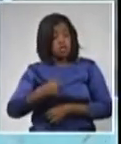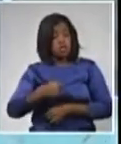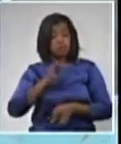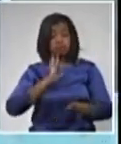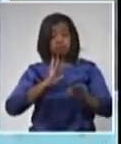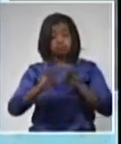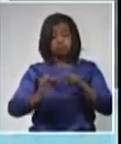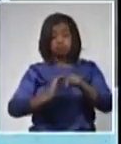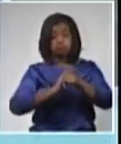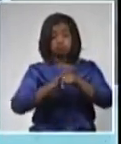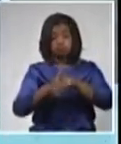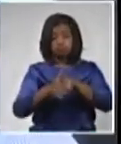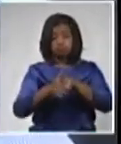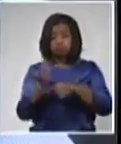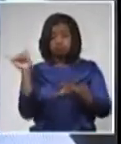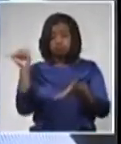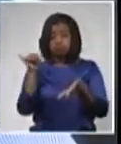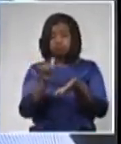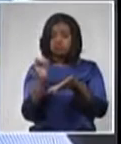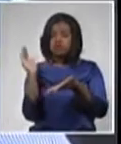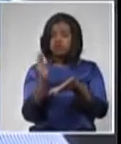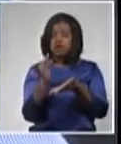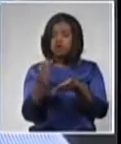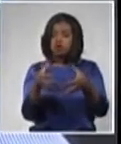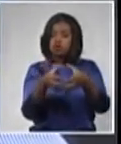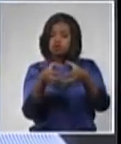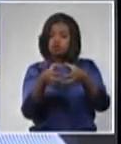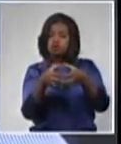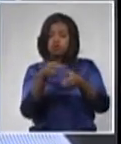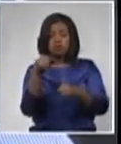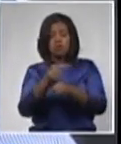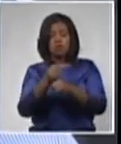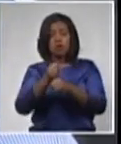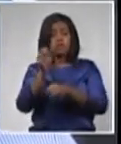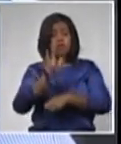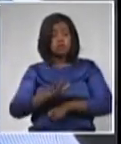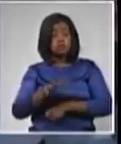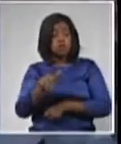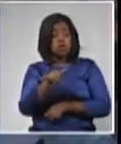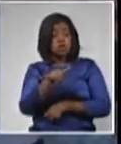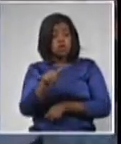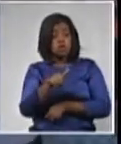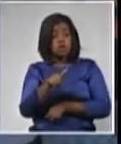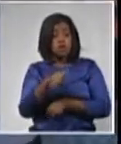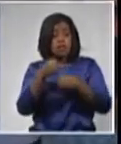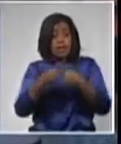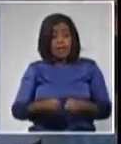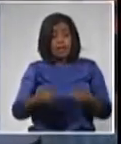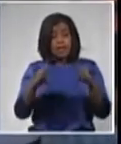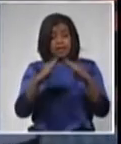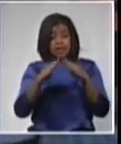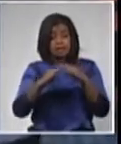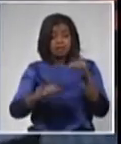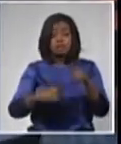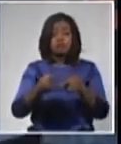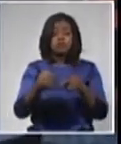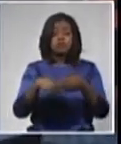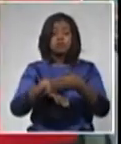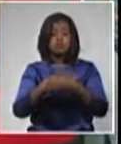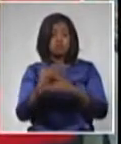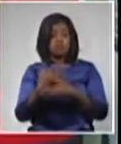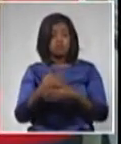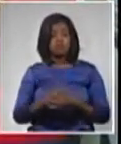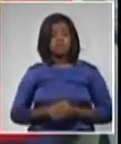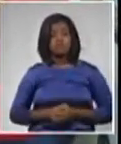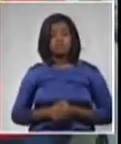colaboradores provenientes de Venezuela y el periodo de cuarentena en el que deben permanecer tras su llegada durante los próximos días a la ciudad héroe.